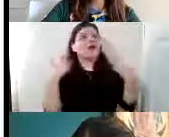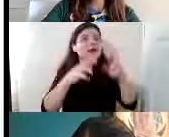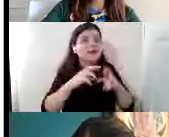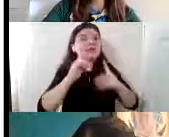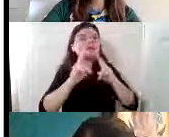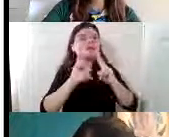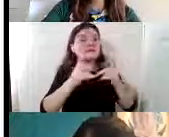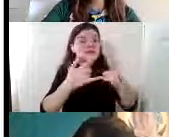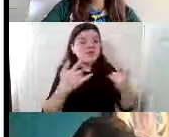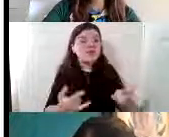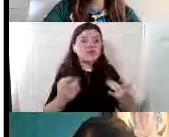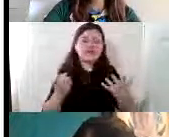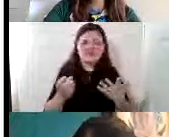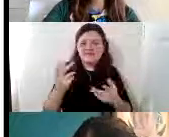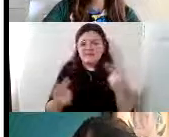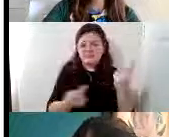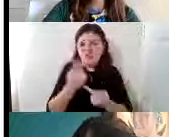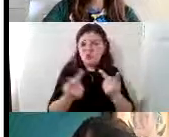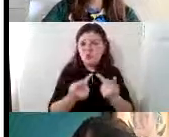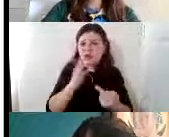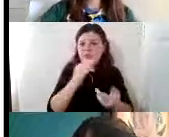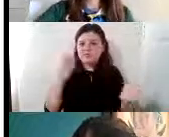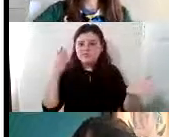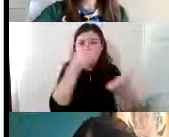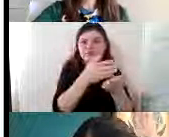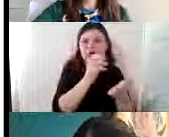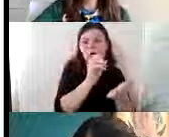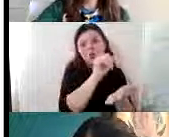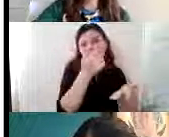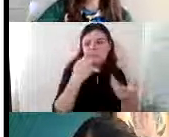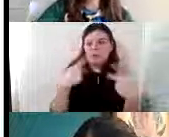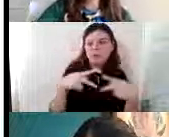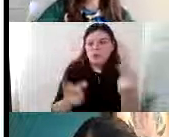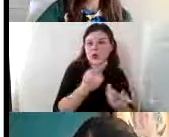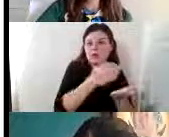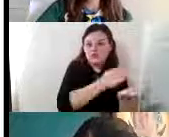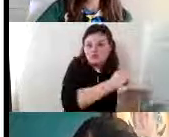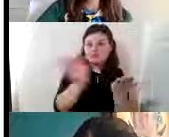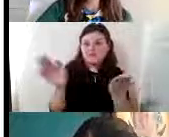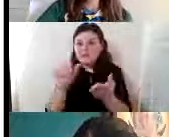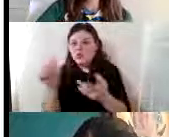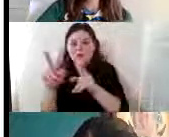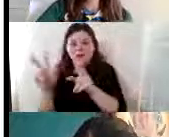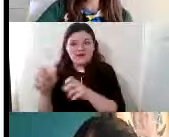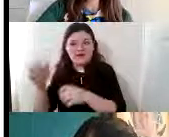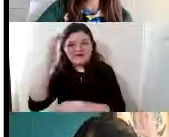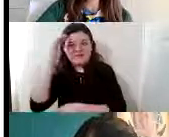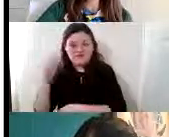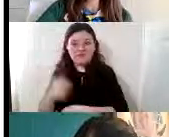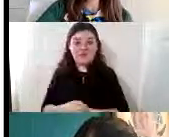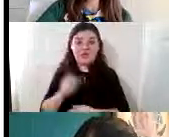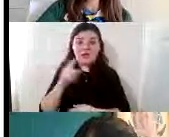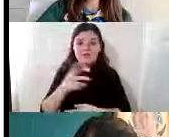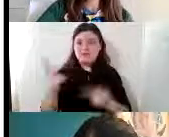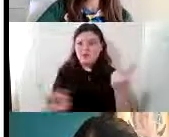mismo, preguntas que te adentran, preguntas que te sacan. Y luego, ¿crees que los personajes pensaban o sentían?